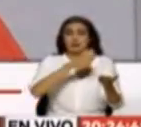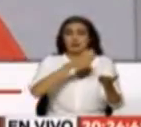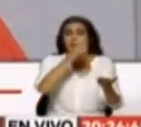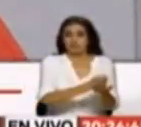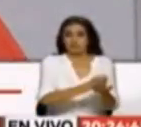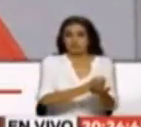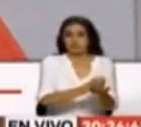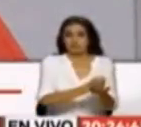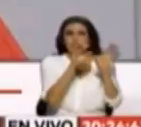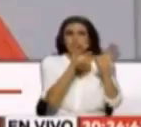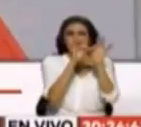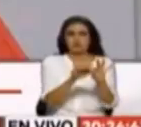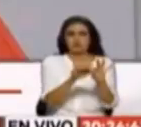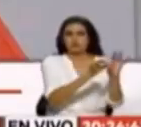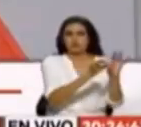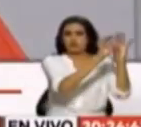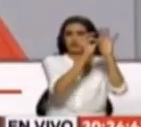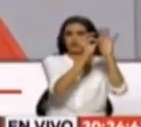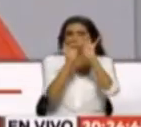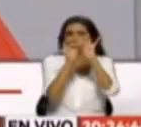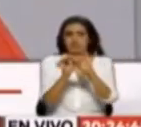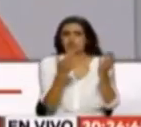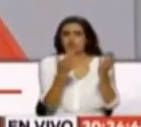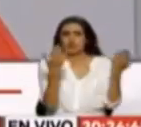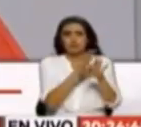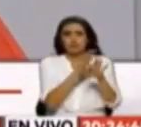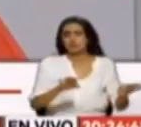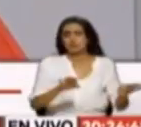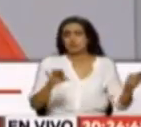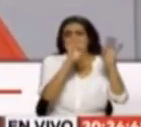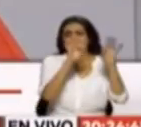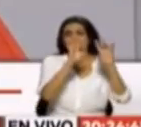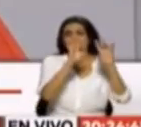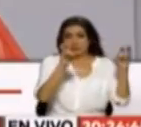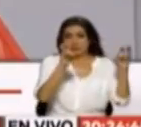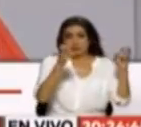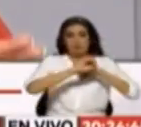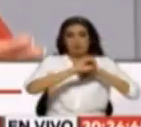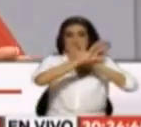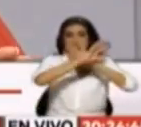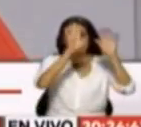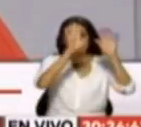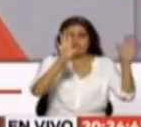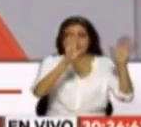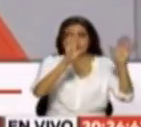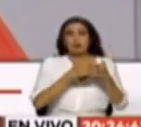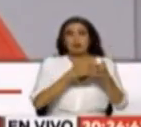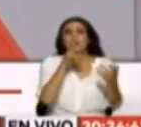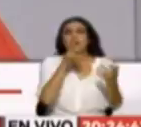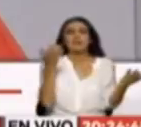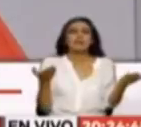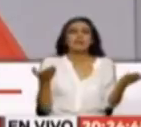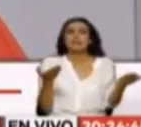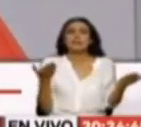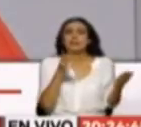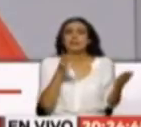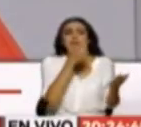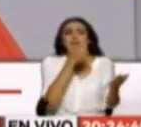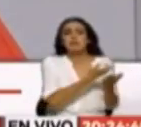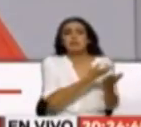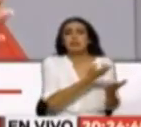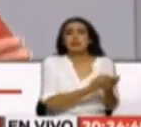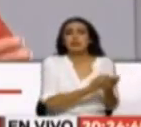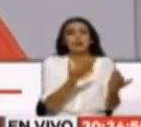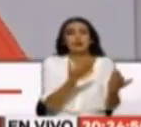de depuración importante de un sector que debemos tener claridad del panorama, es decir, quiénes son los de la economía popular